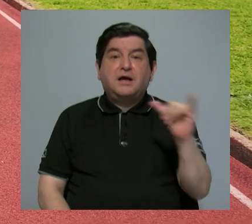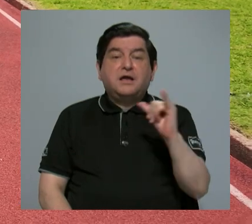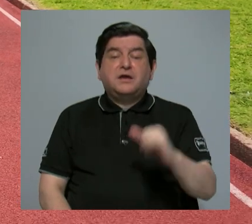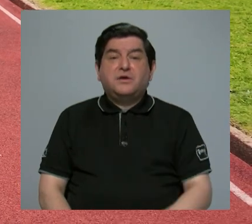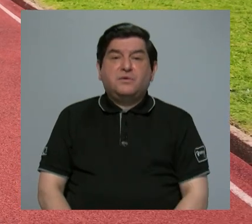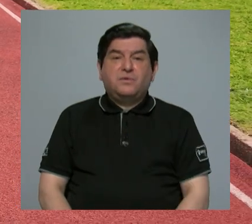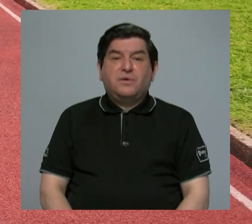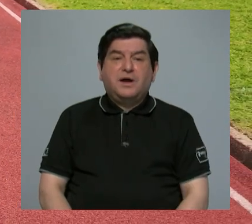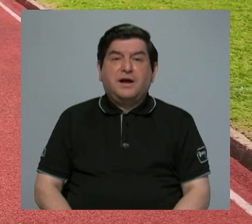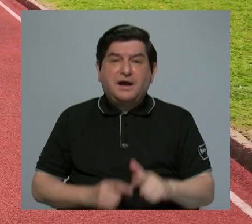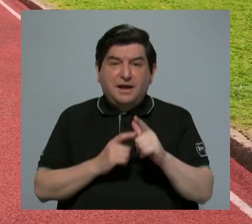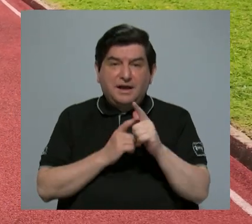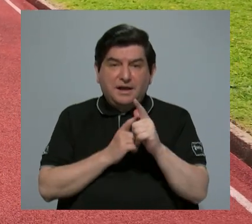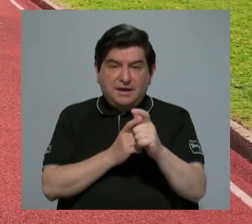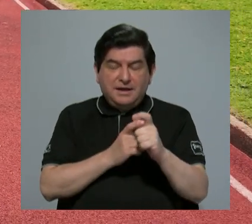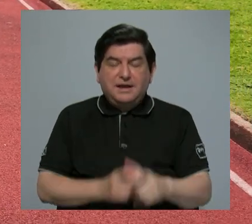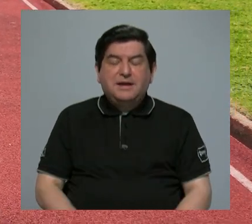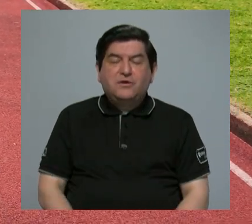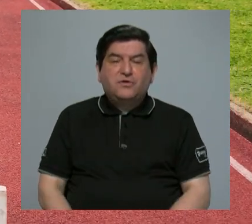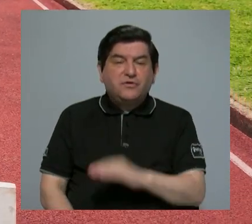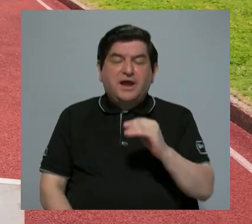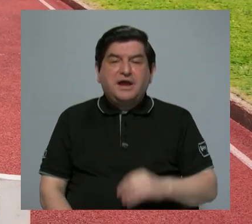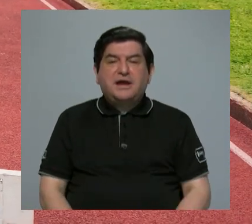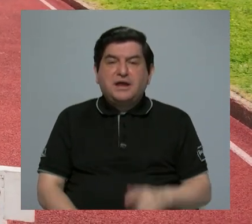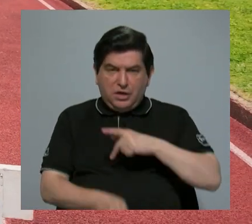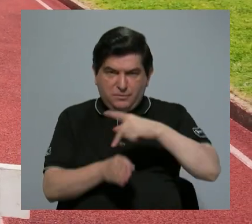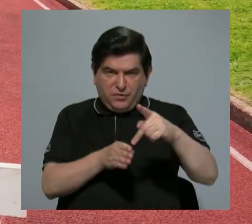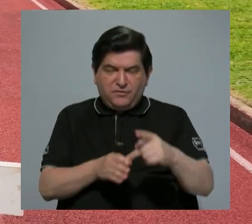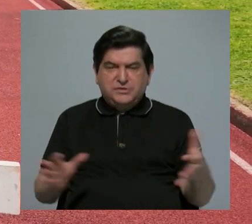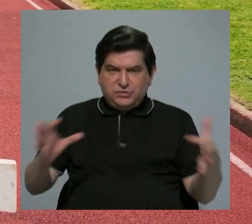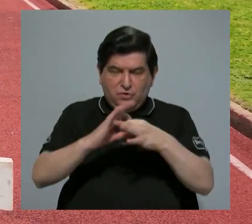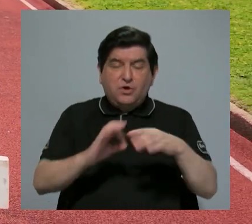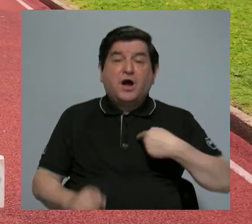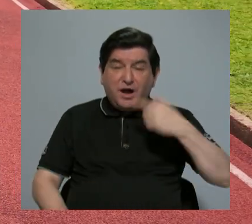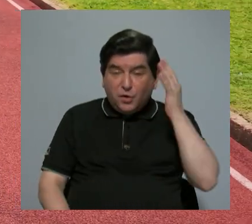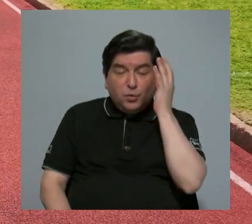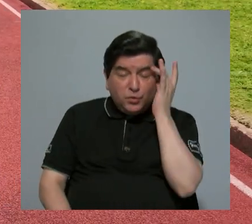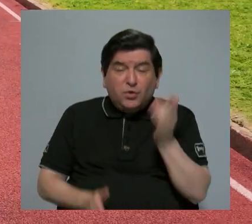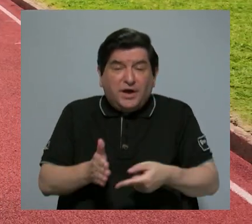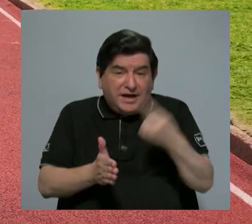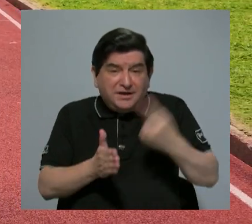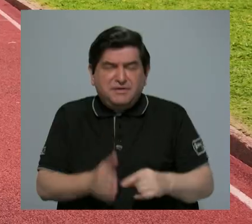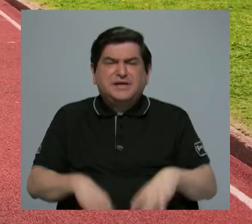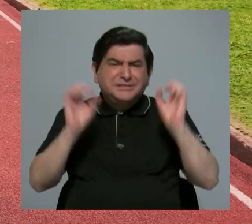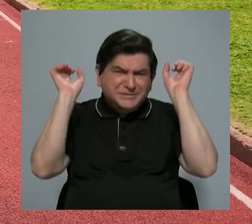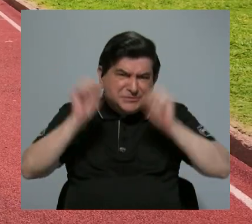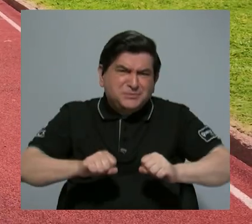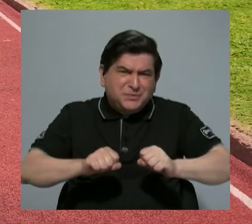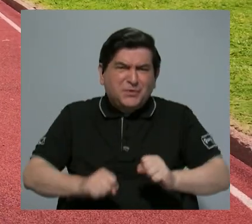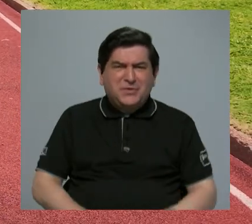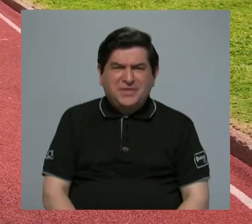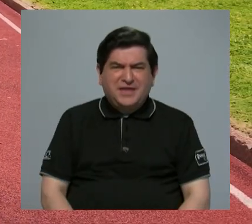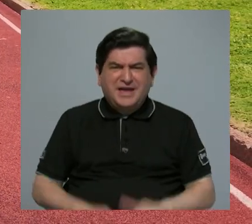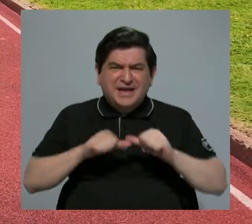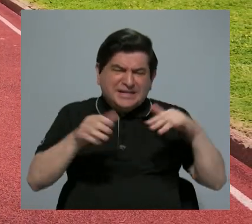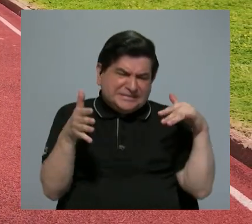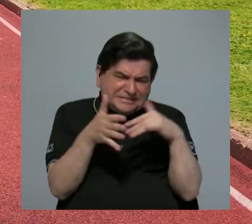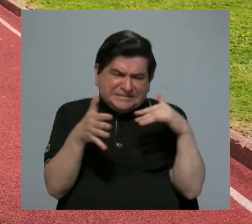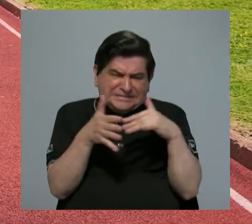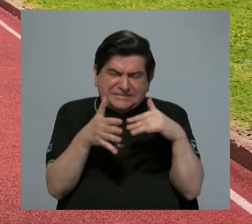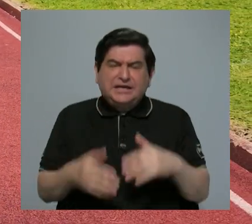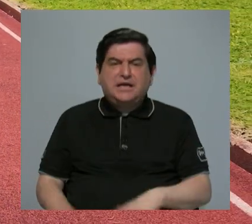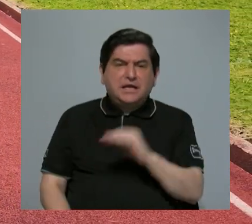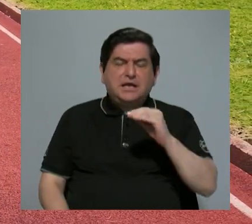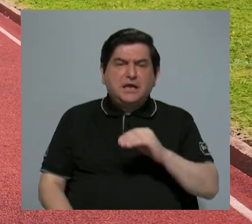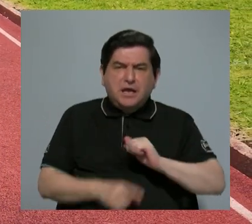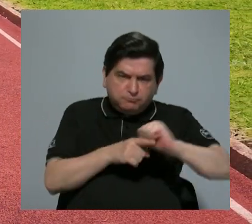también ha podido llevar como su carrera profesional de la mano, entonces eso es algo que a uno siempre le preocupa, como si va a poder seguir estudiando y